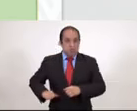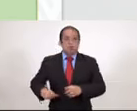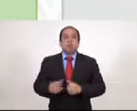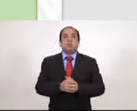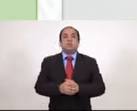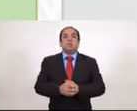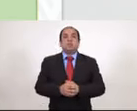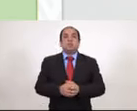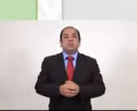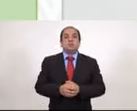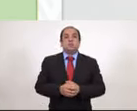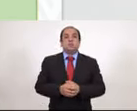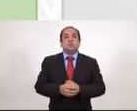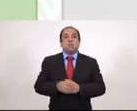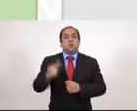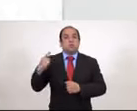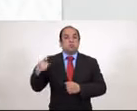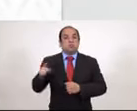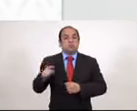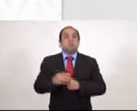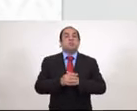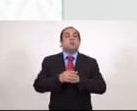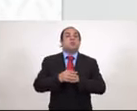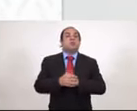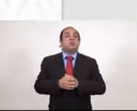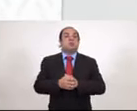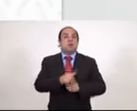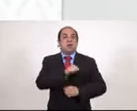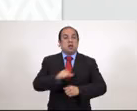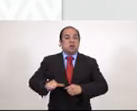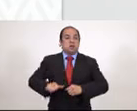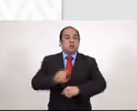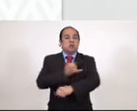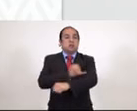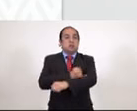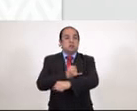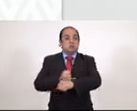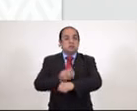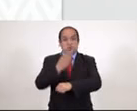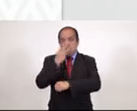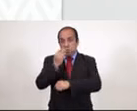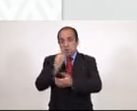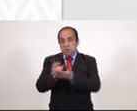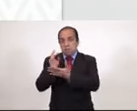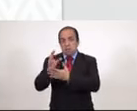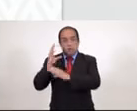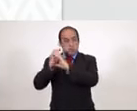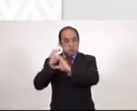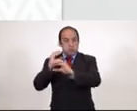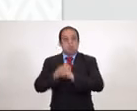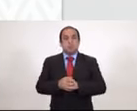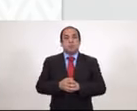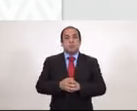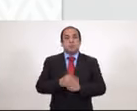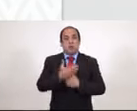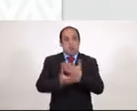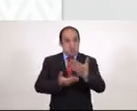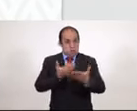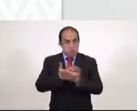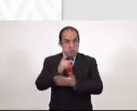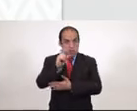Coyoacán. La que sigue, por favor. En resumen, el servicio de agua potable quedó